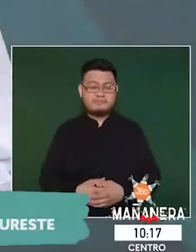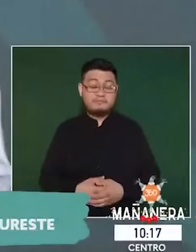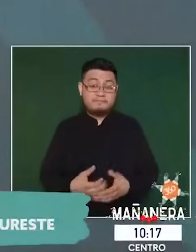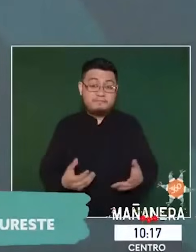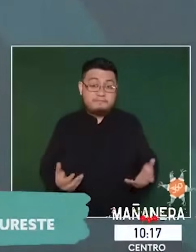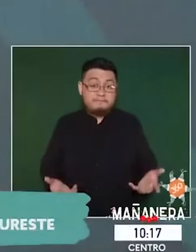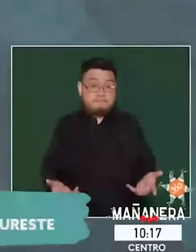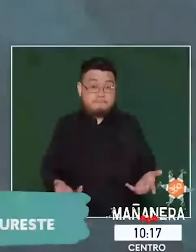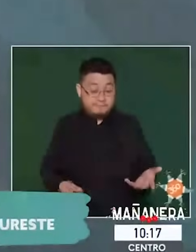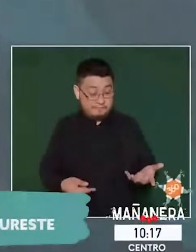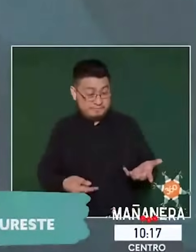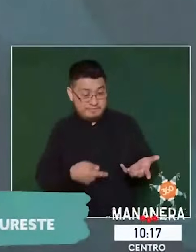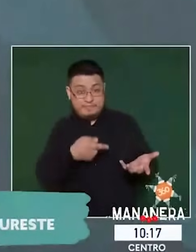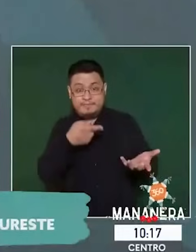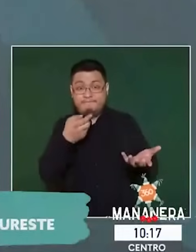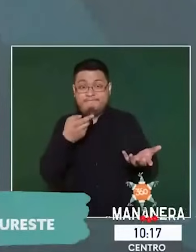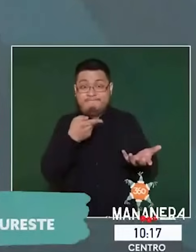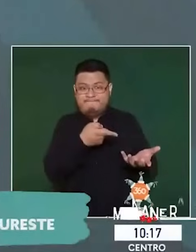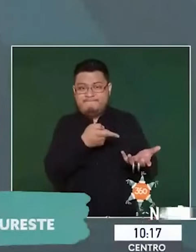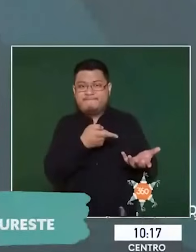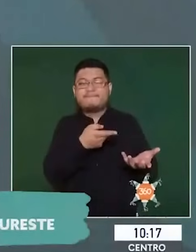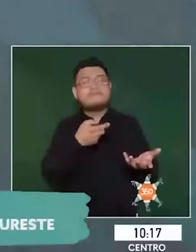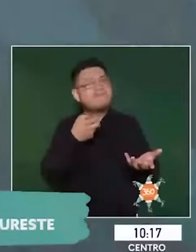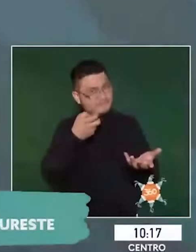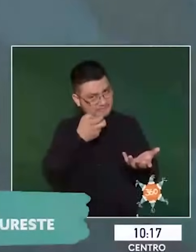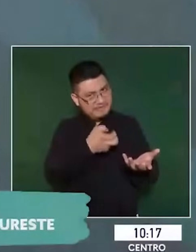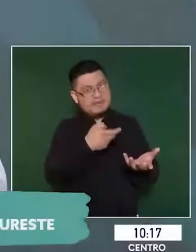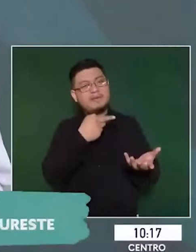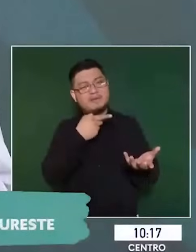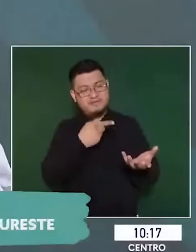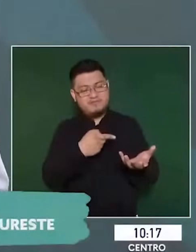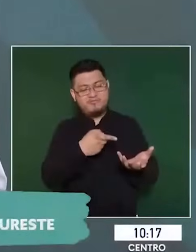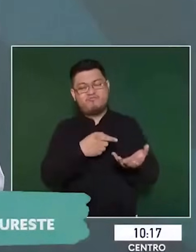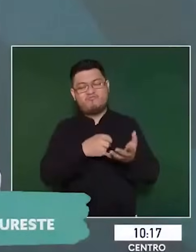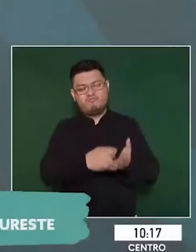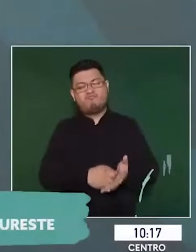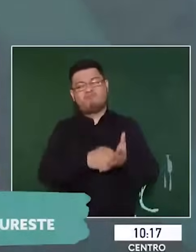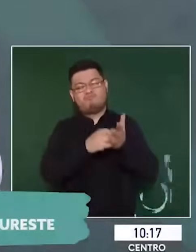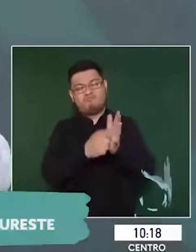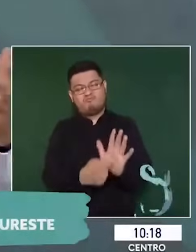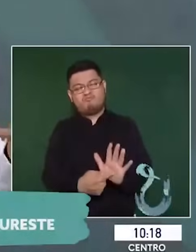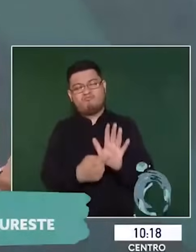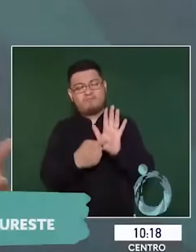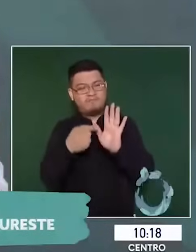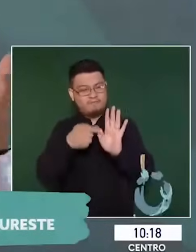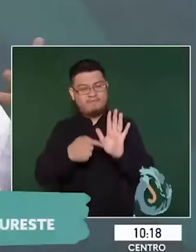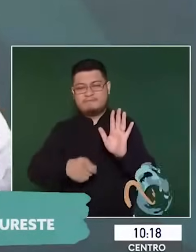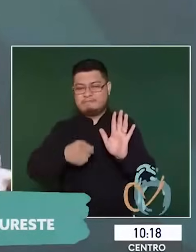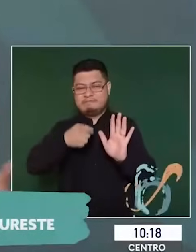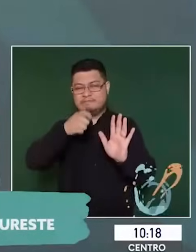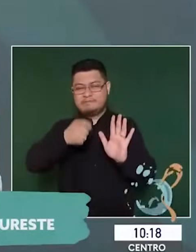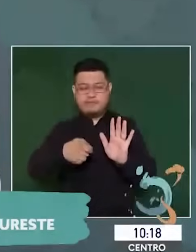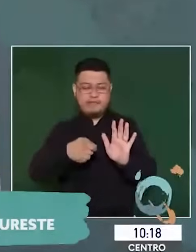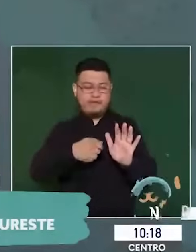¿Dónde? Eso es lo que significa hacer esta obra,